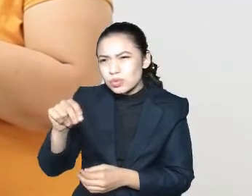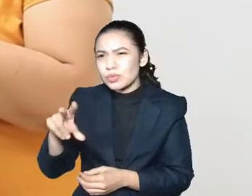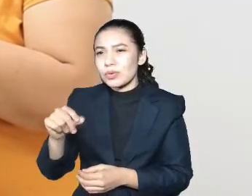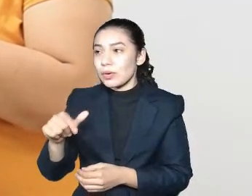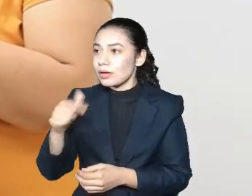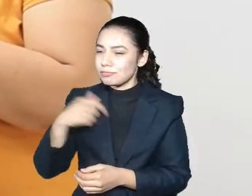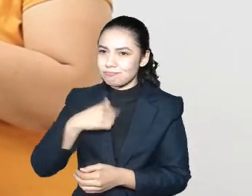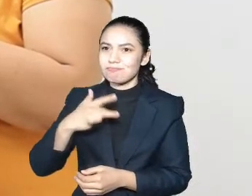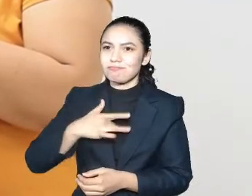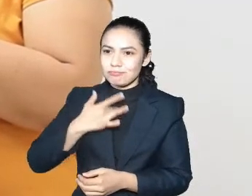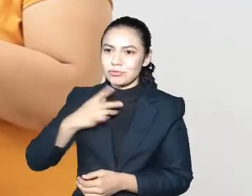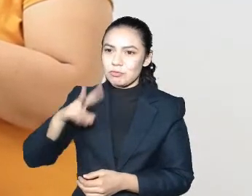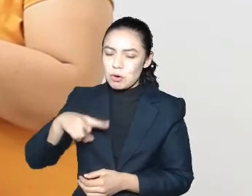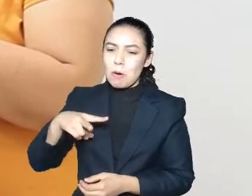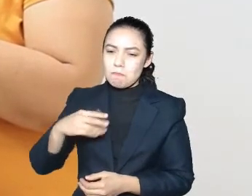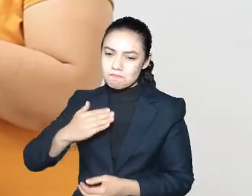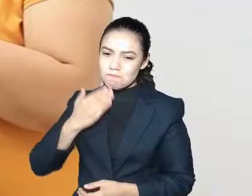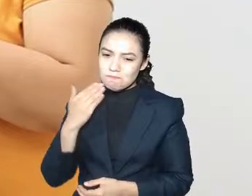aventura esta, un reto.